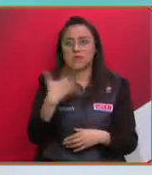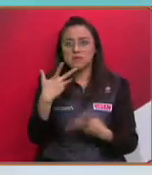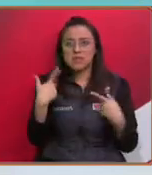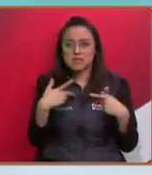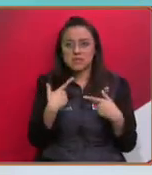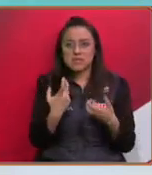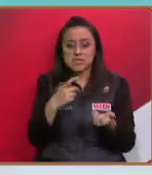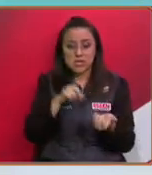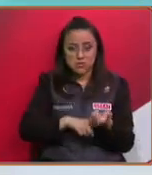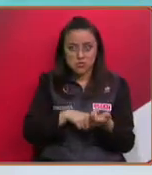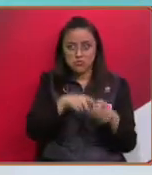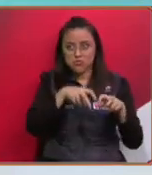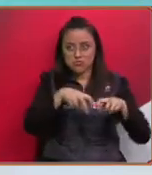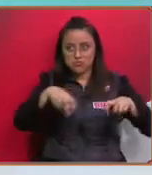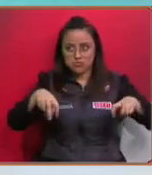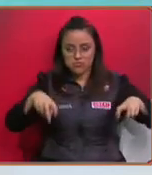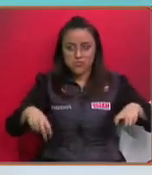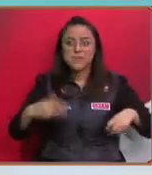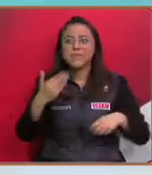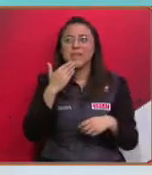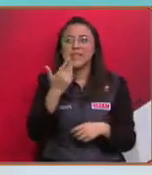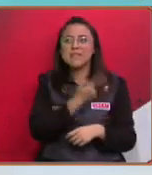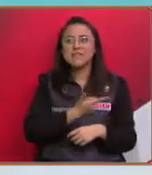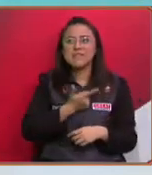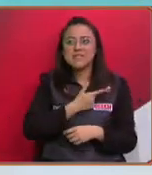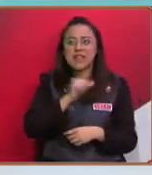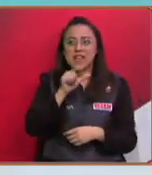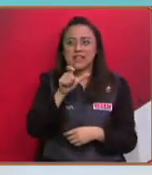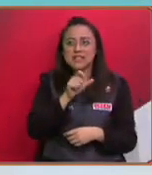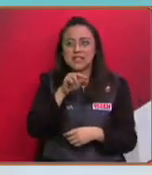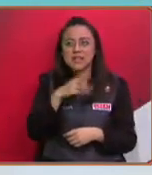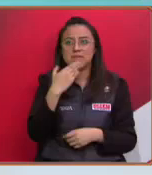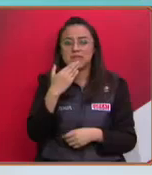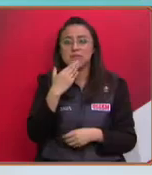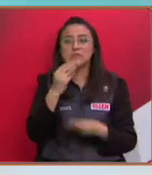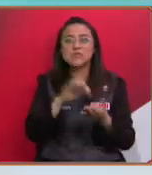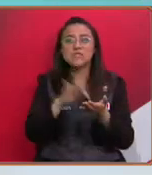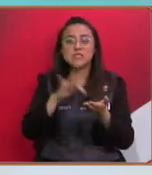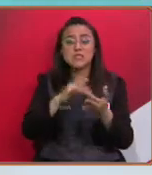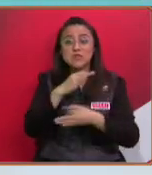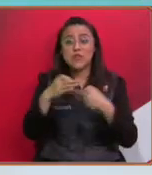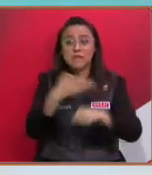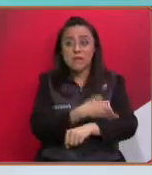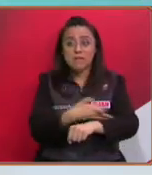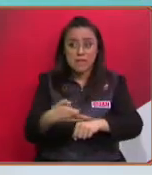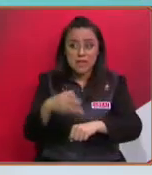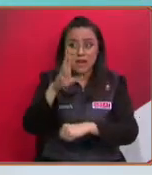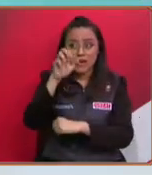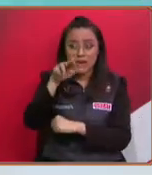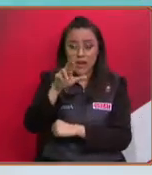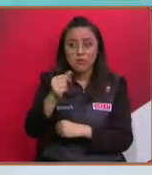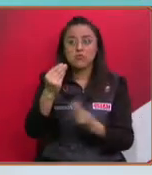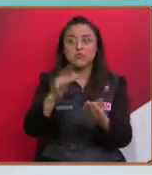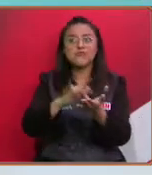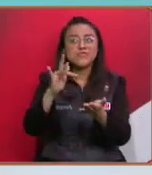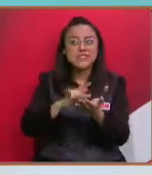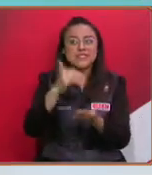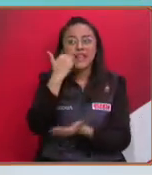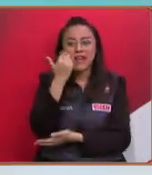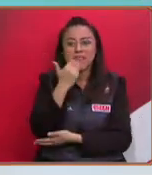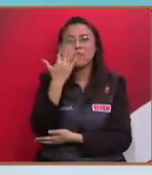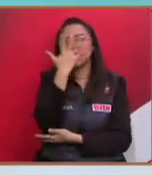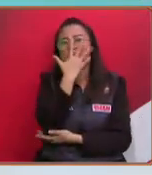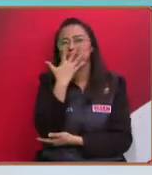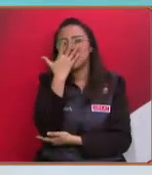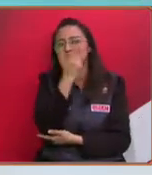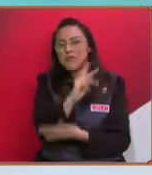cabina, que eso me encantó. Sí. Pues ahí están las unidades. Y Alessandra, mil gracias a ti y a toda la familia Renault. Al gracias, muy amables. Es un placer estar en un